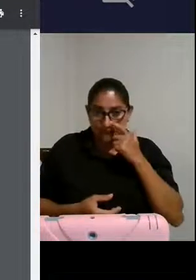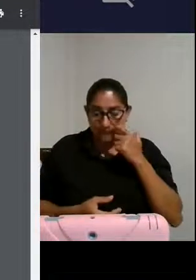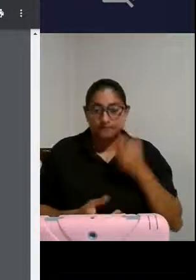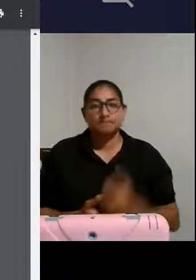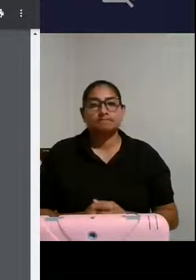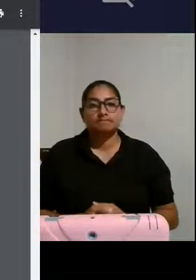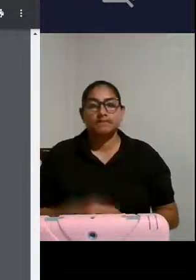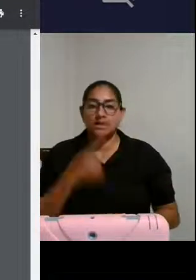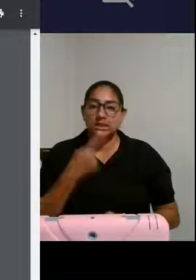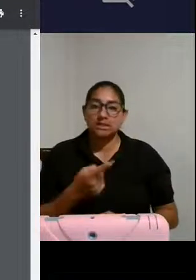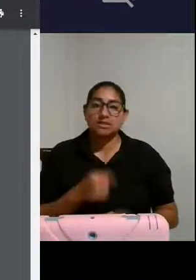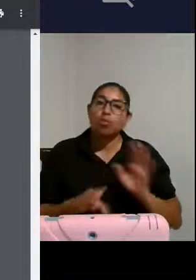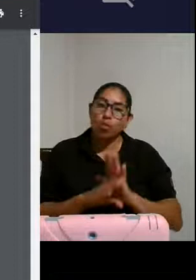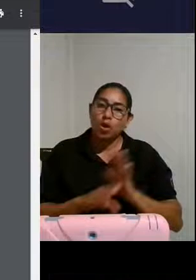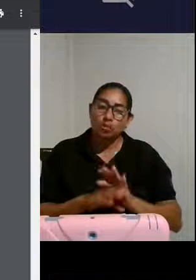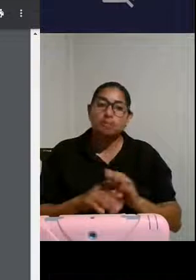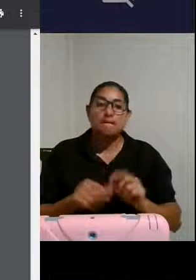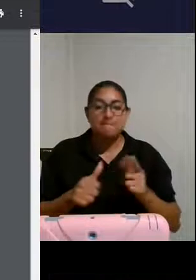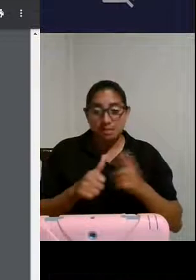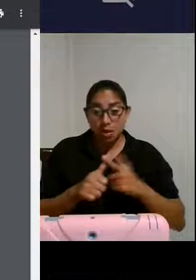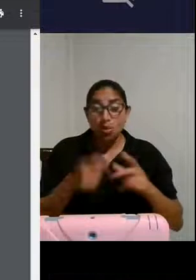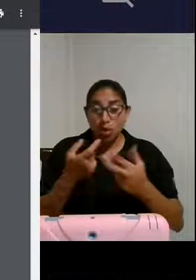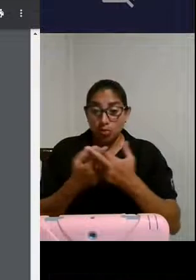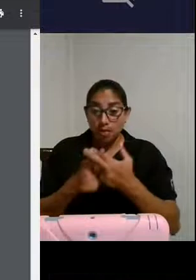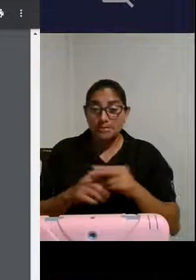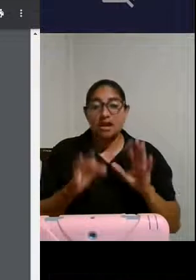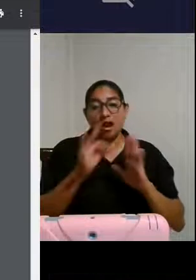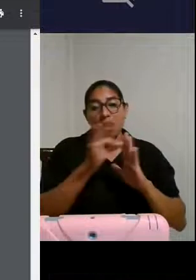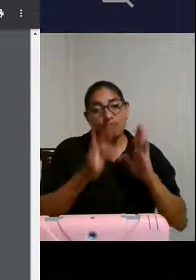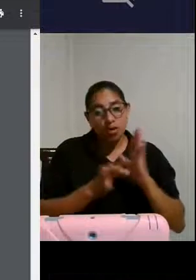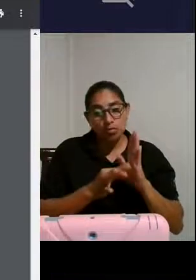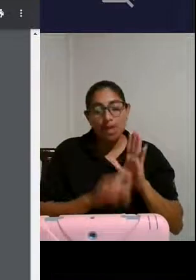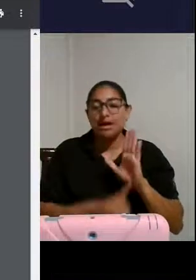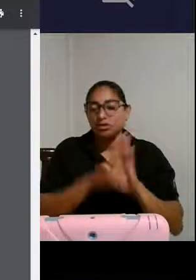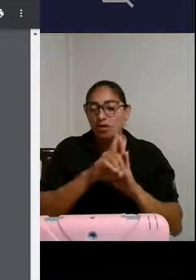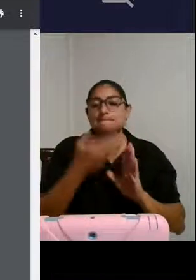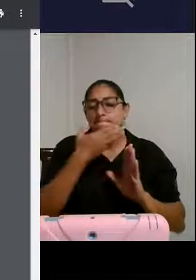Sí, digamos para justificaciones a nivel de desarrollo